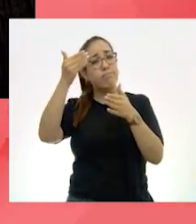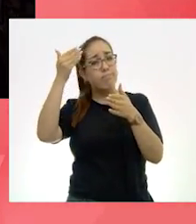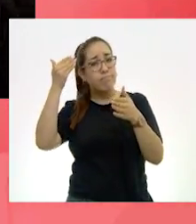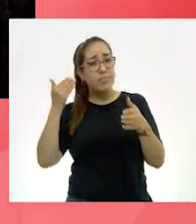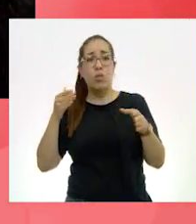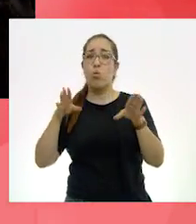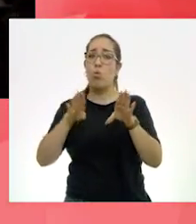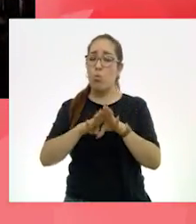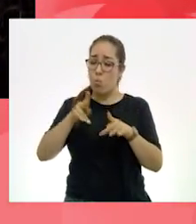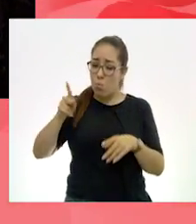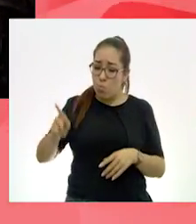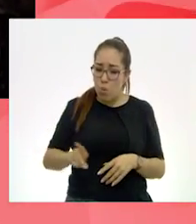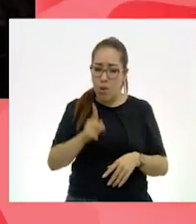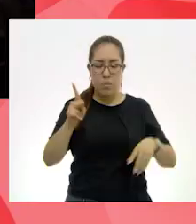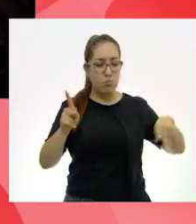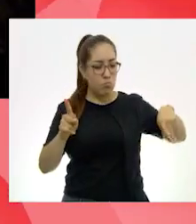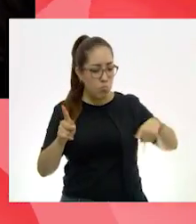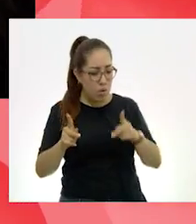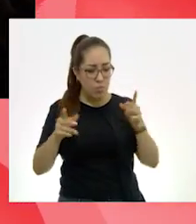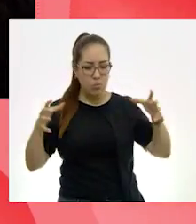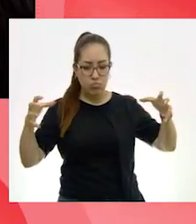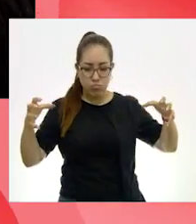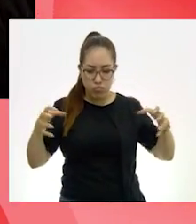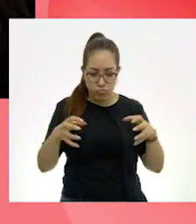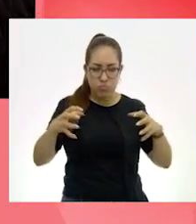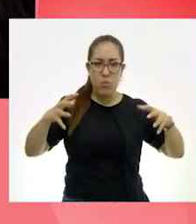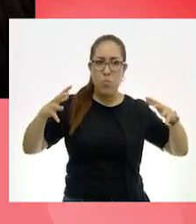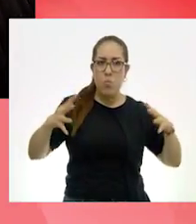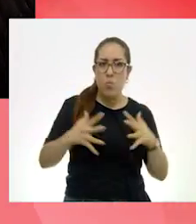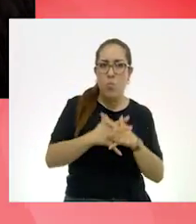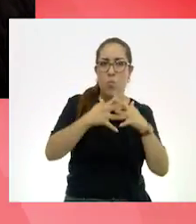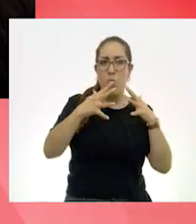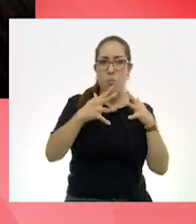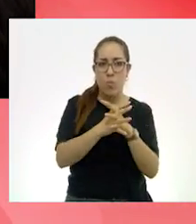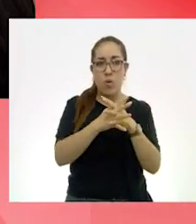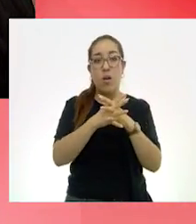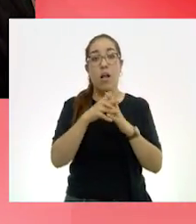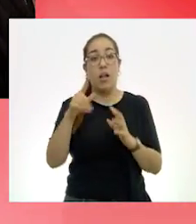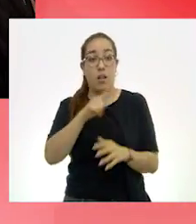de los pueblos surianos en toda esta región de Morelos.